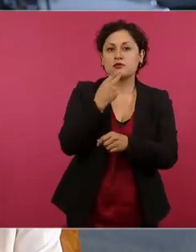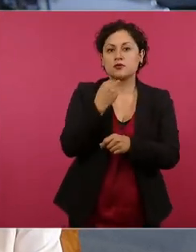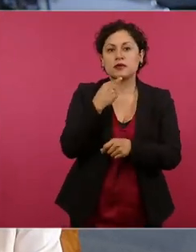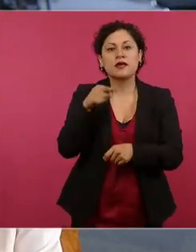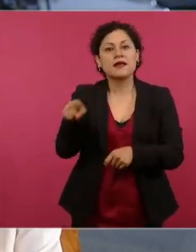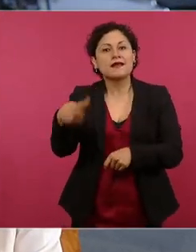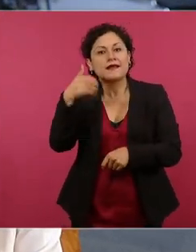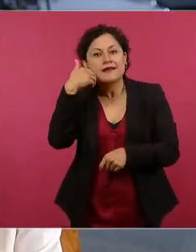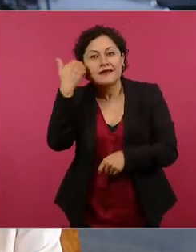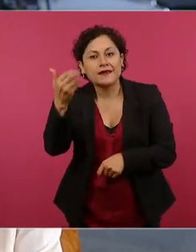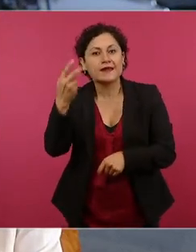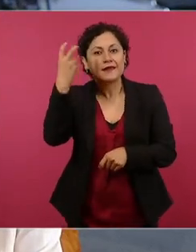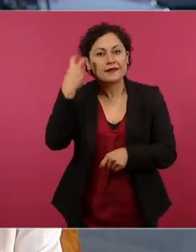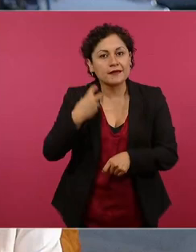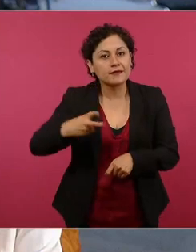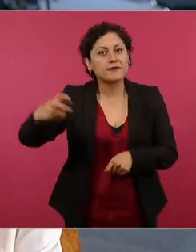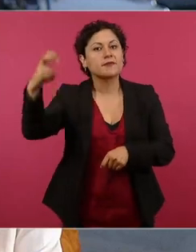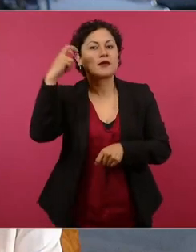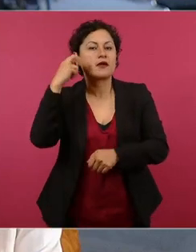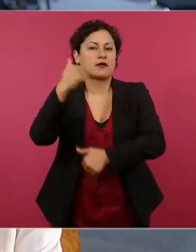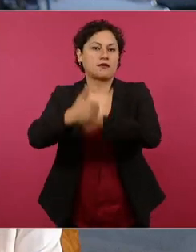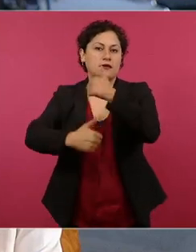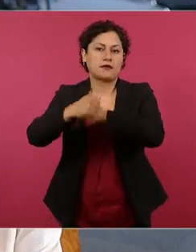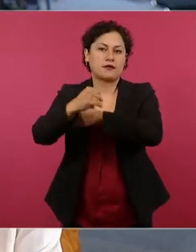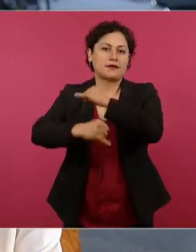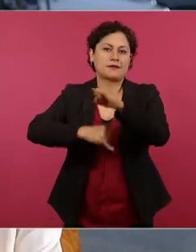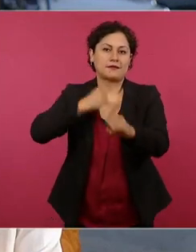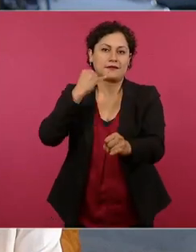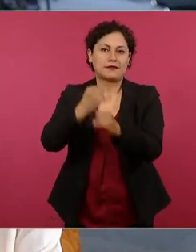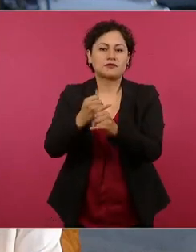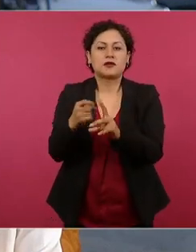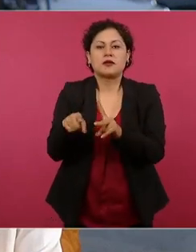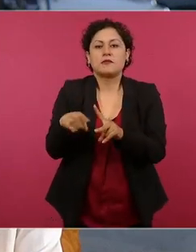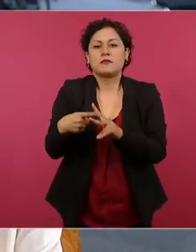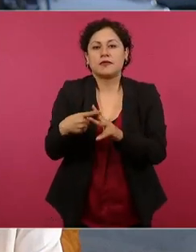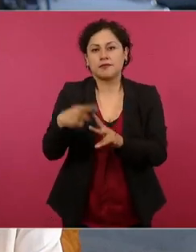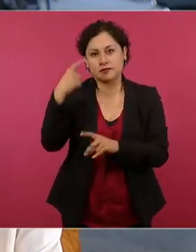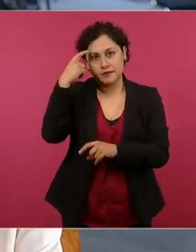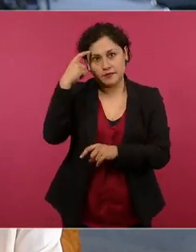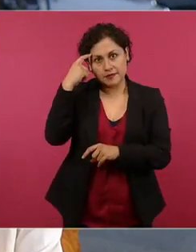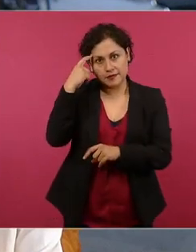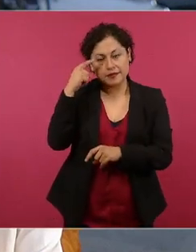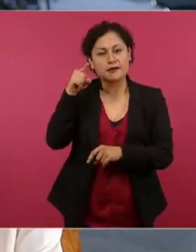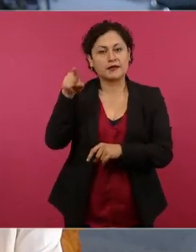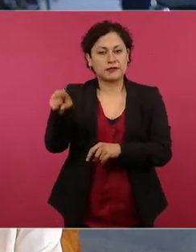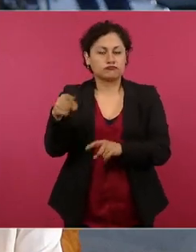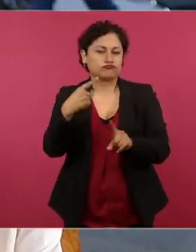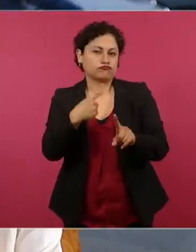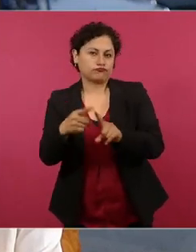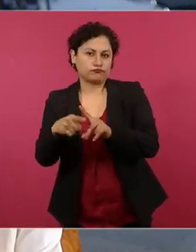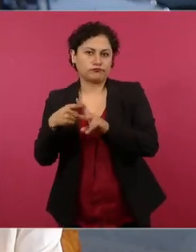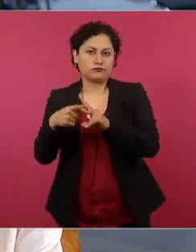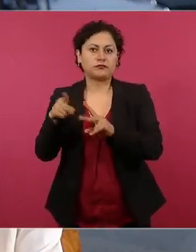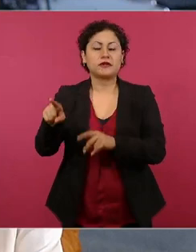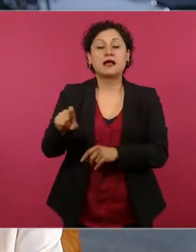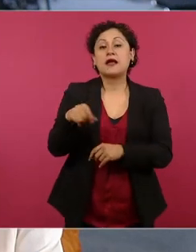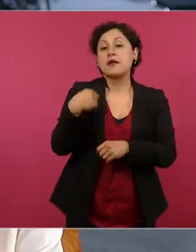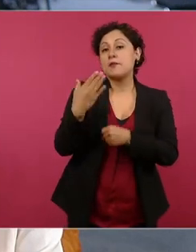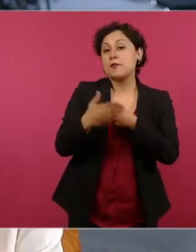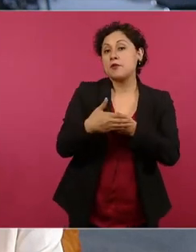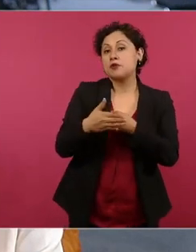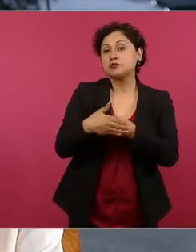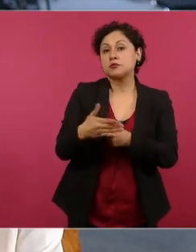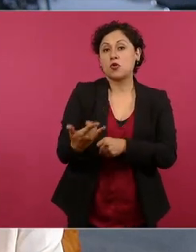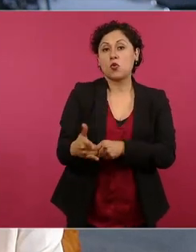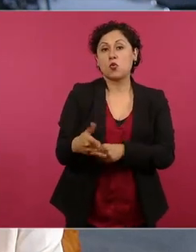México en el Campeonato Internacional de Cálculo Mental en Aloha Mental Arithmetic el 20 de julio en